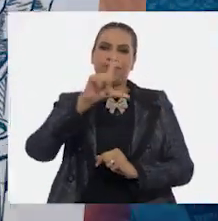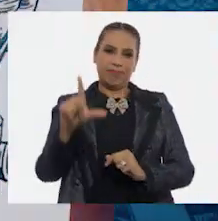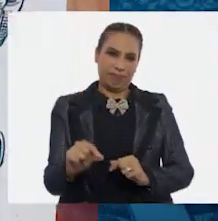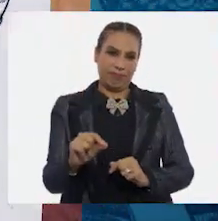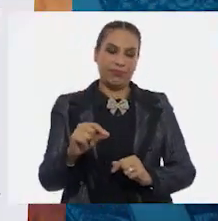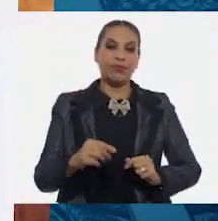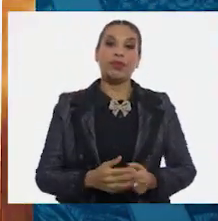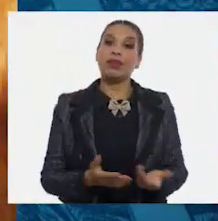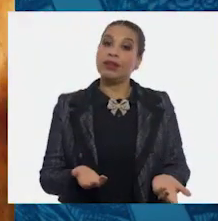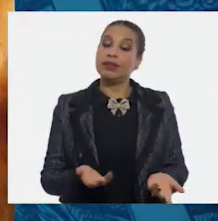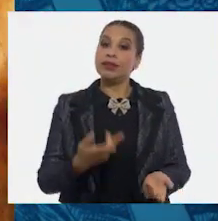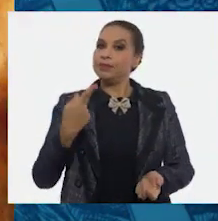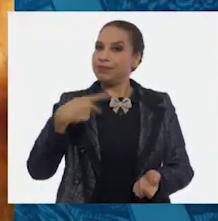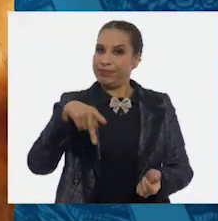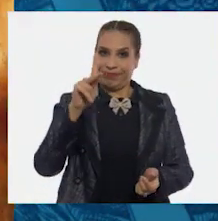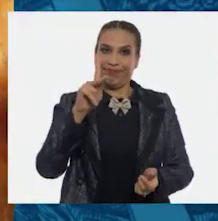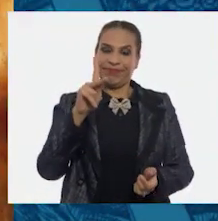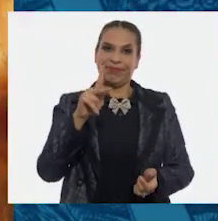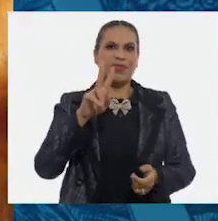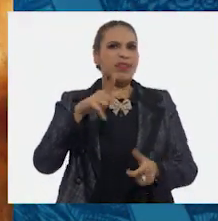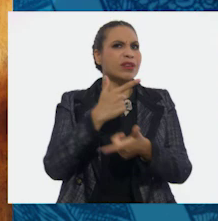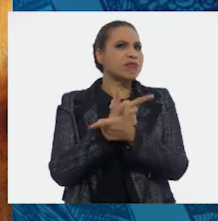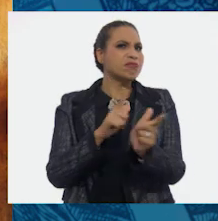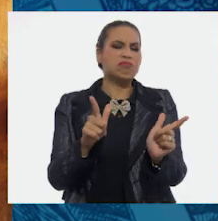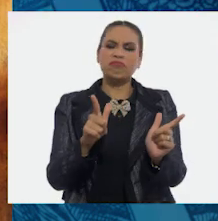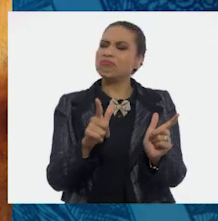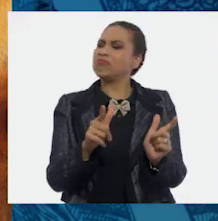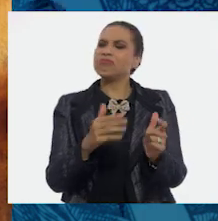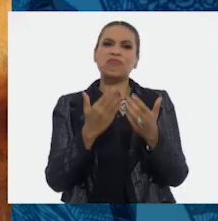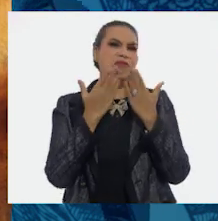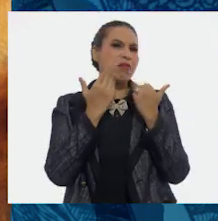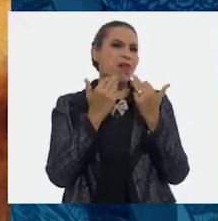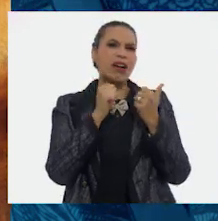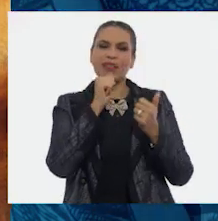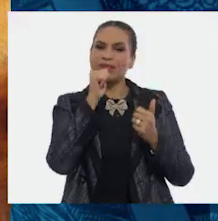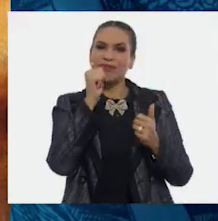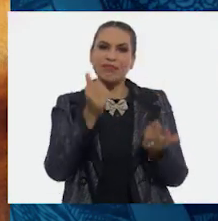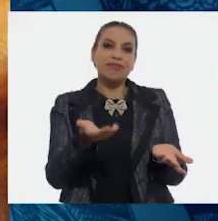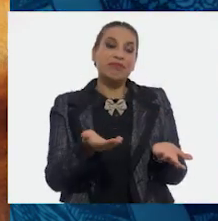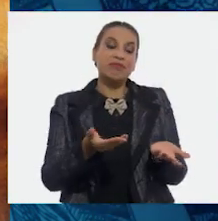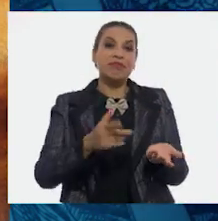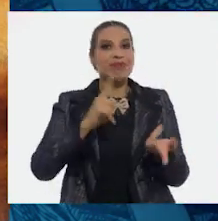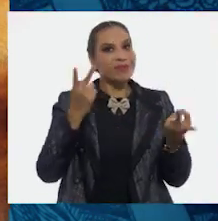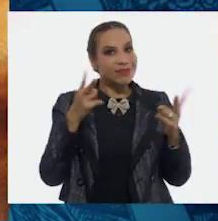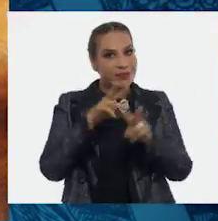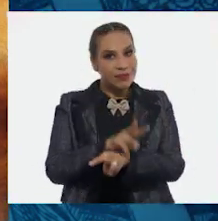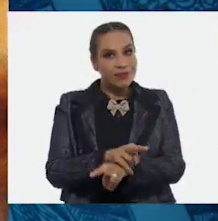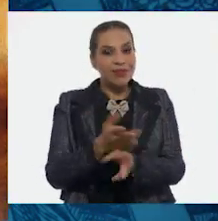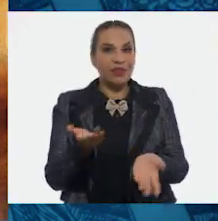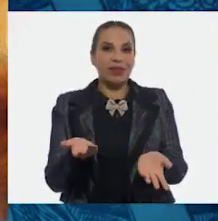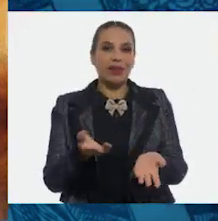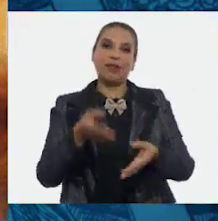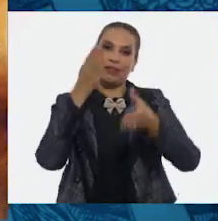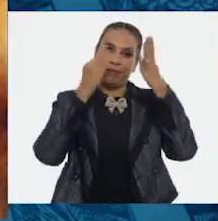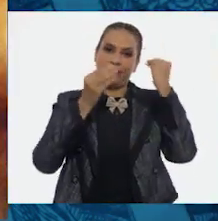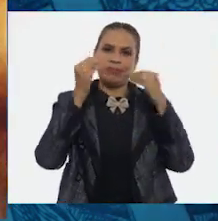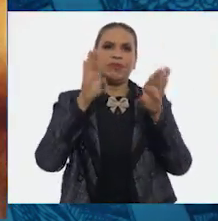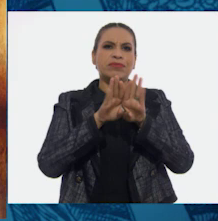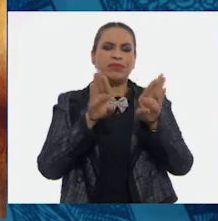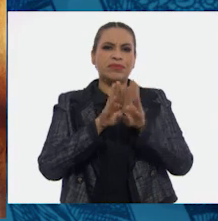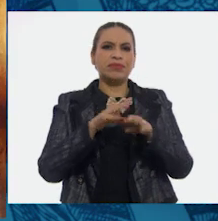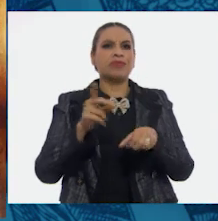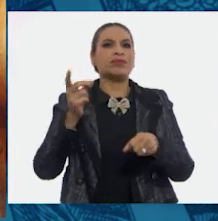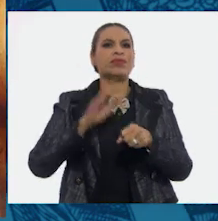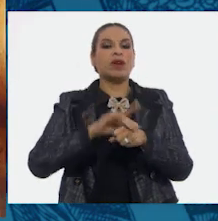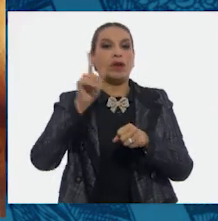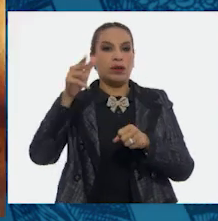después. Pero la libertad nunca llegó. Al contrario, aprendimos cómo es que